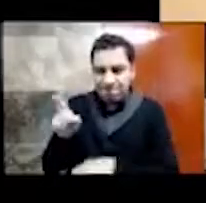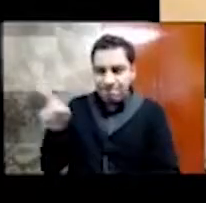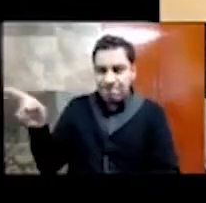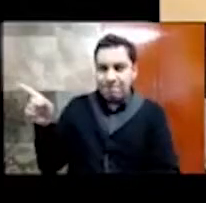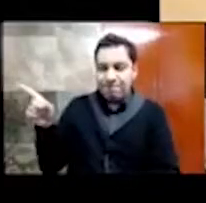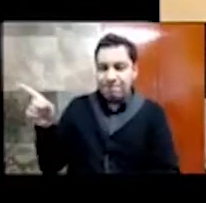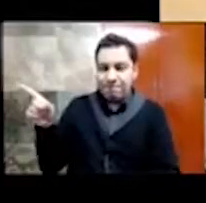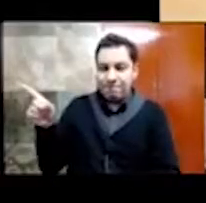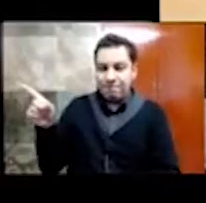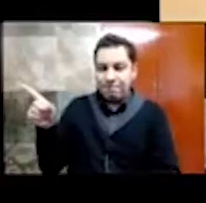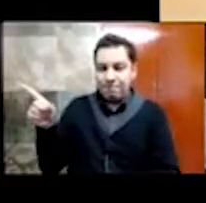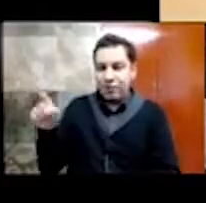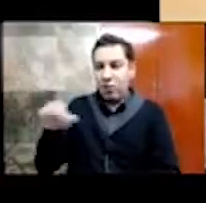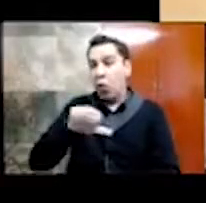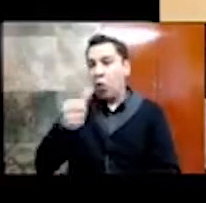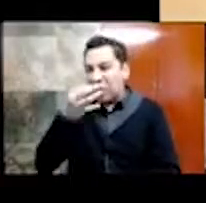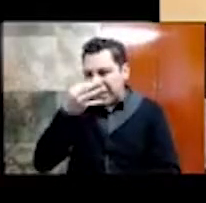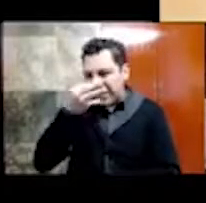Tenayuca,